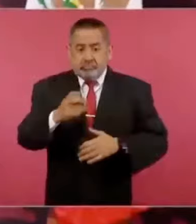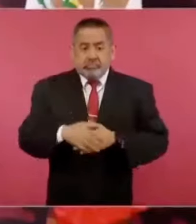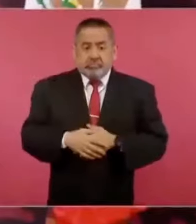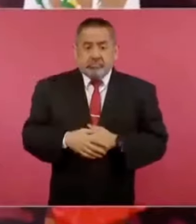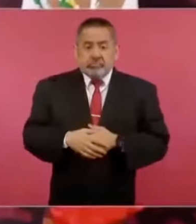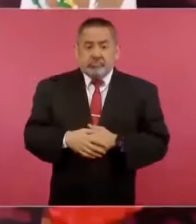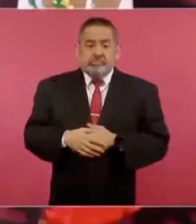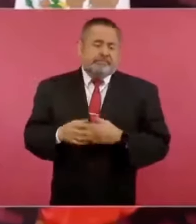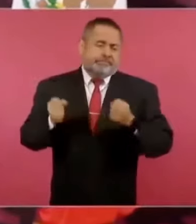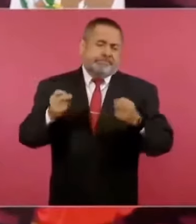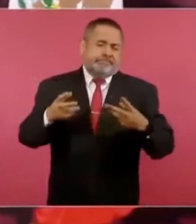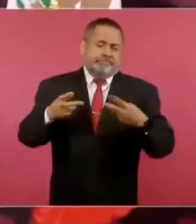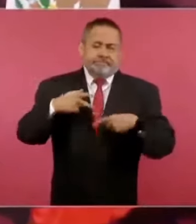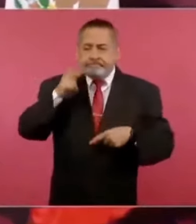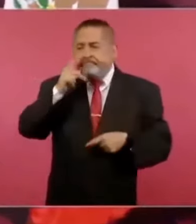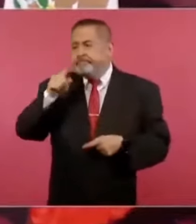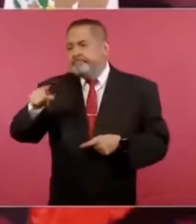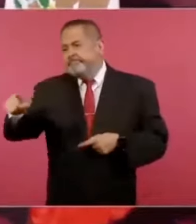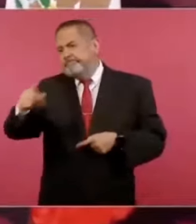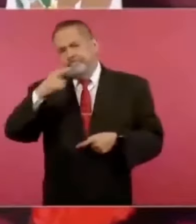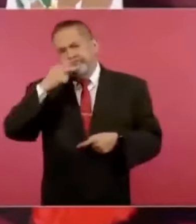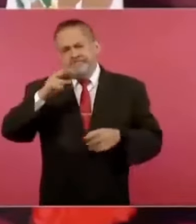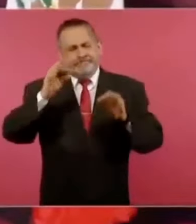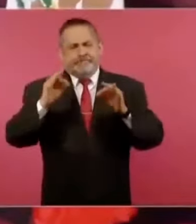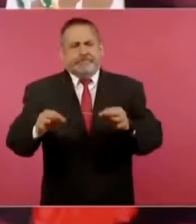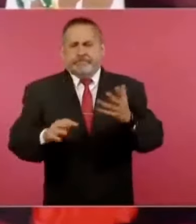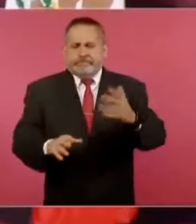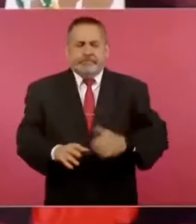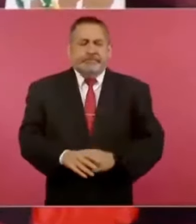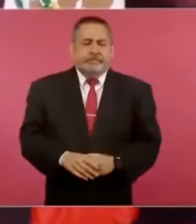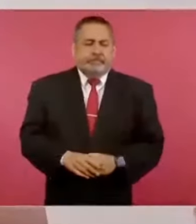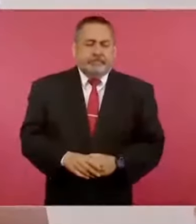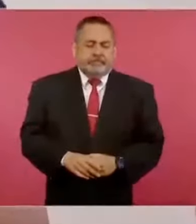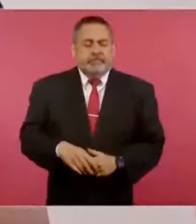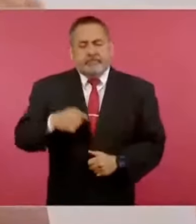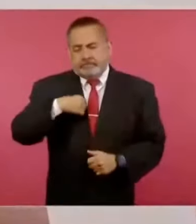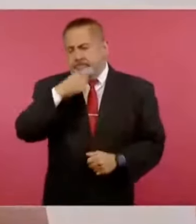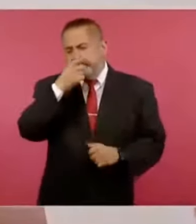Y hay muchísimas pruebas de lo que estoy